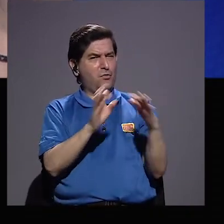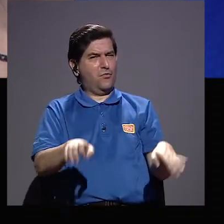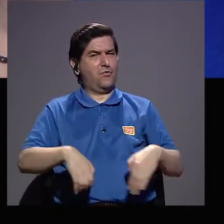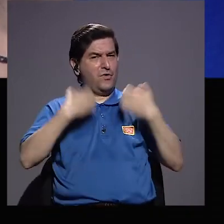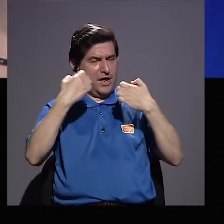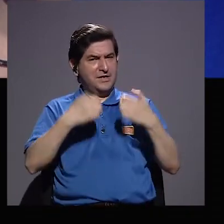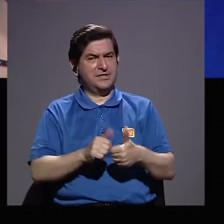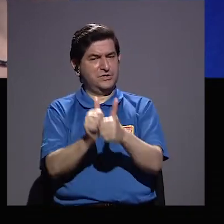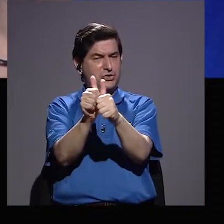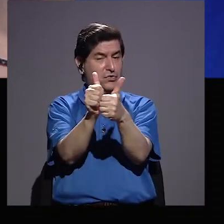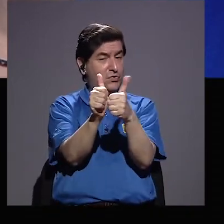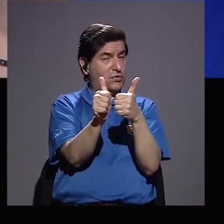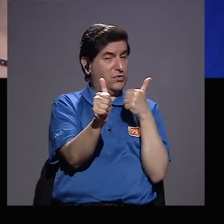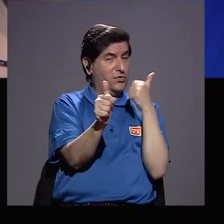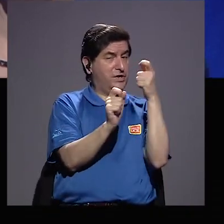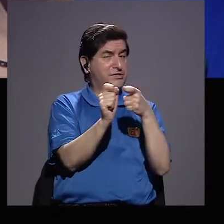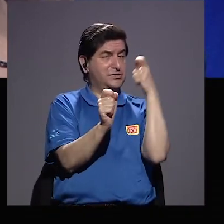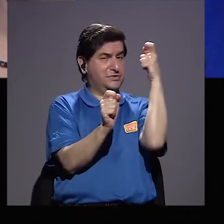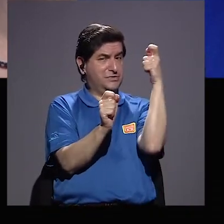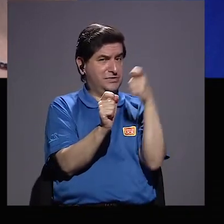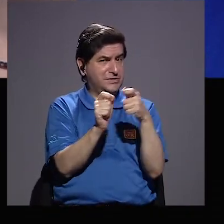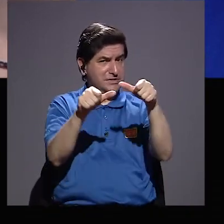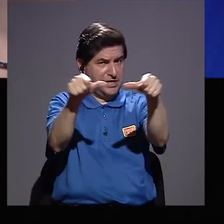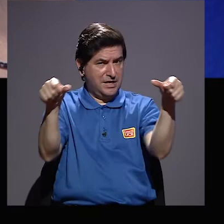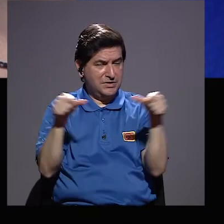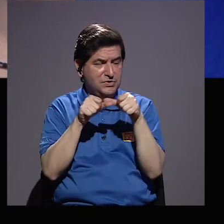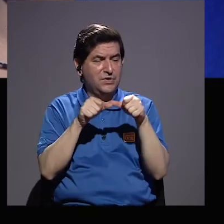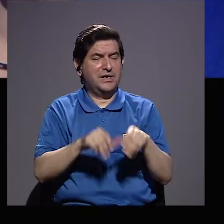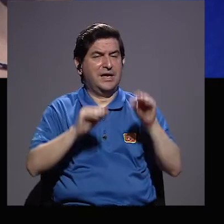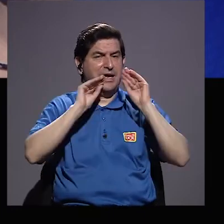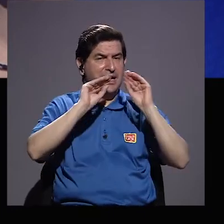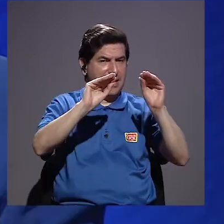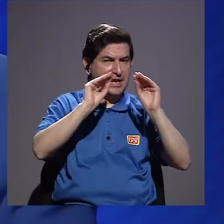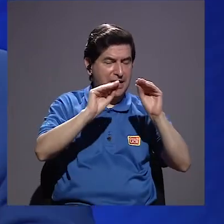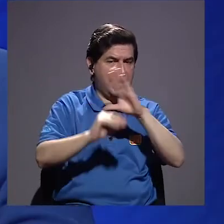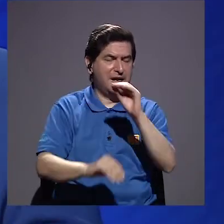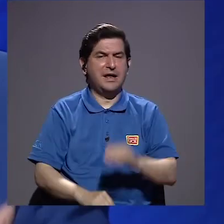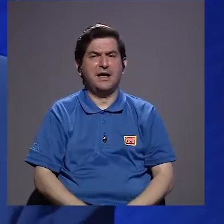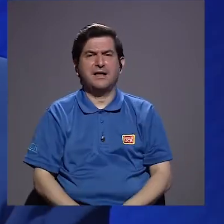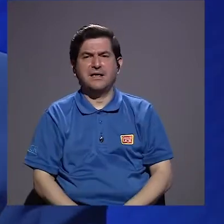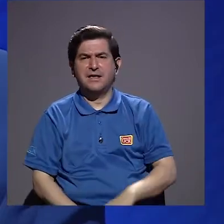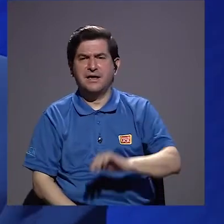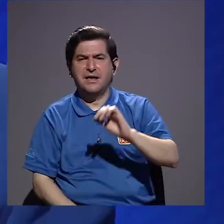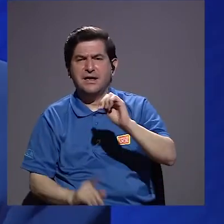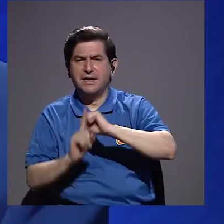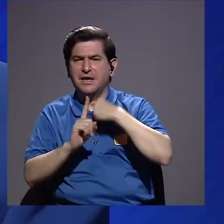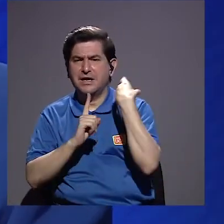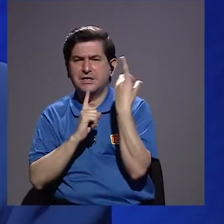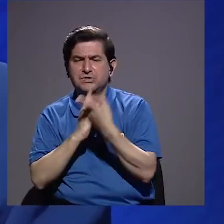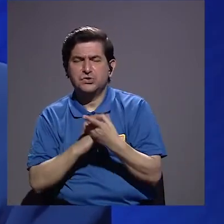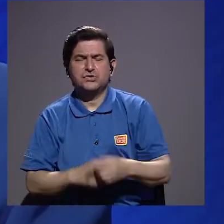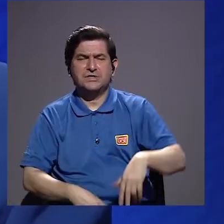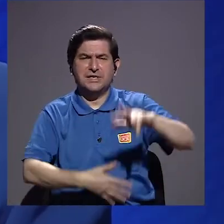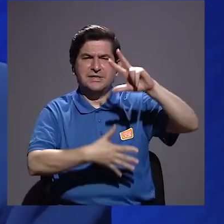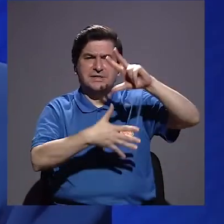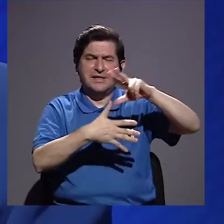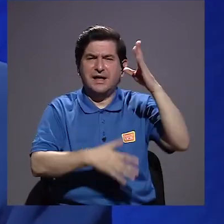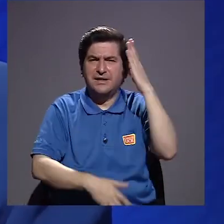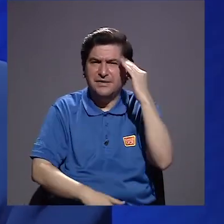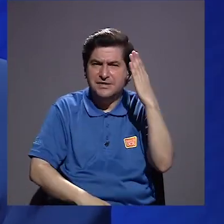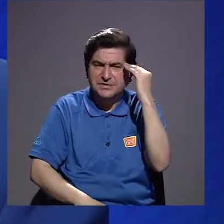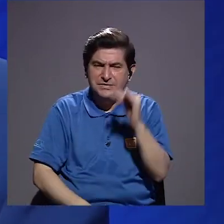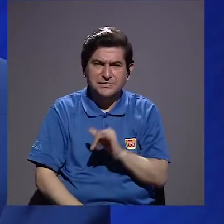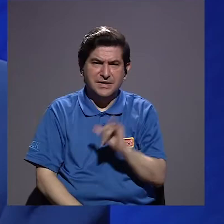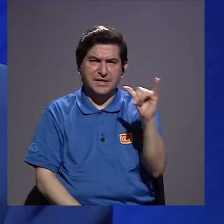relación entre este retroceso, específicamente en el ámbito académico, y el que se experimenta en nuestras sociedades